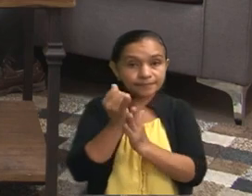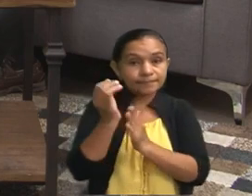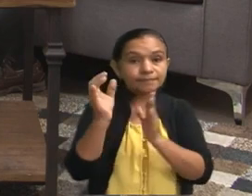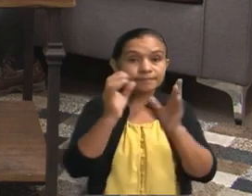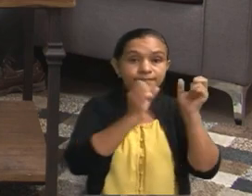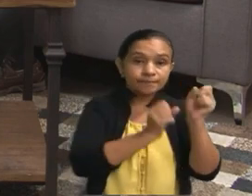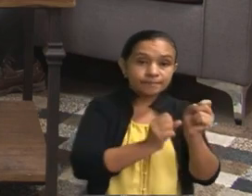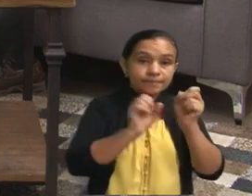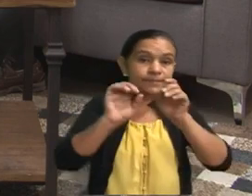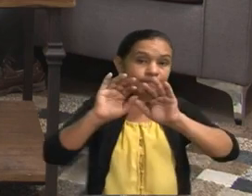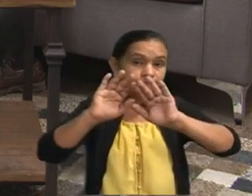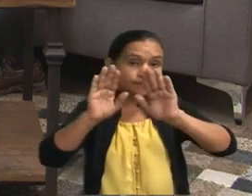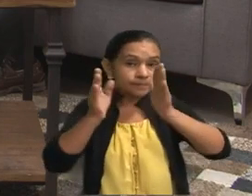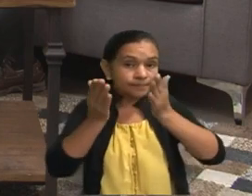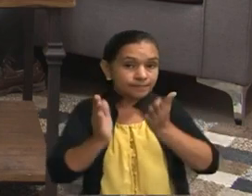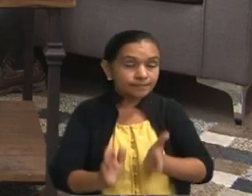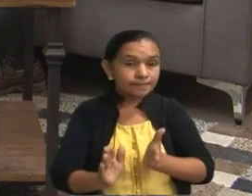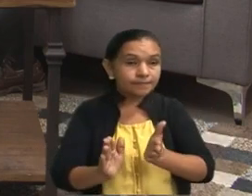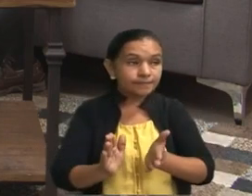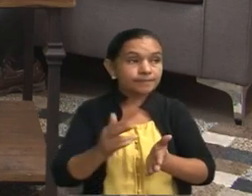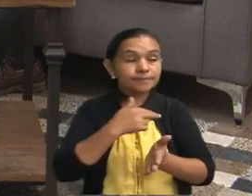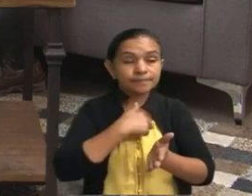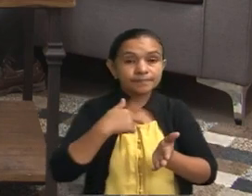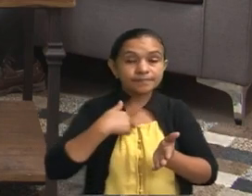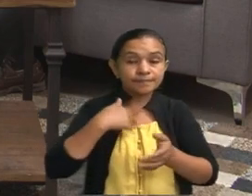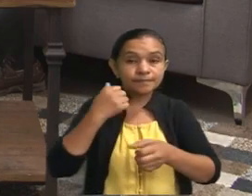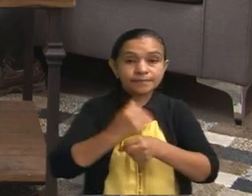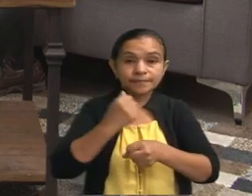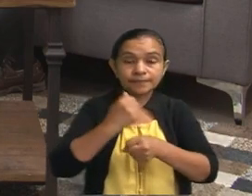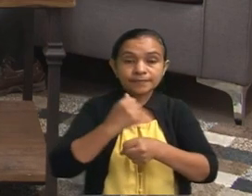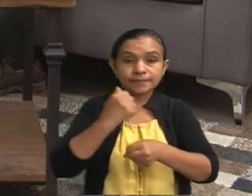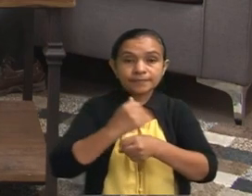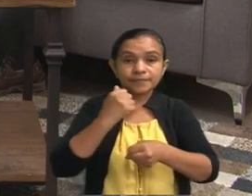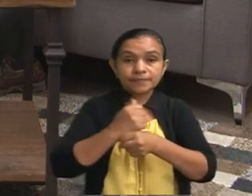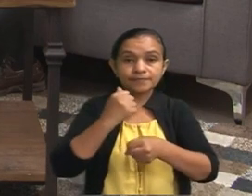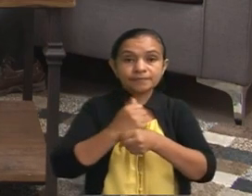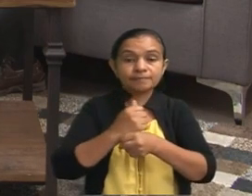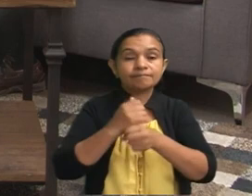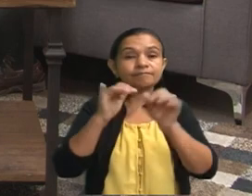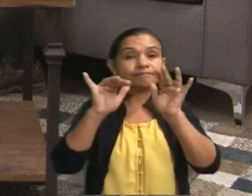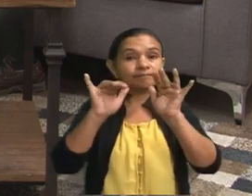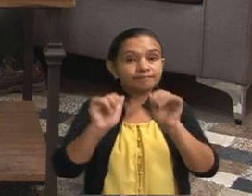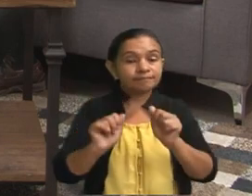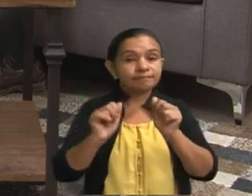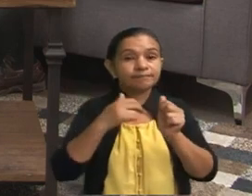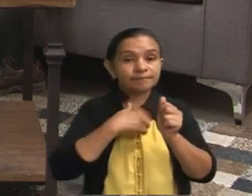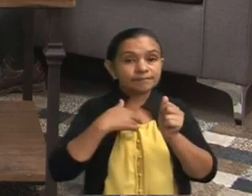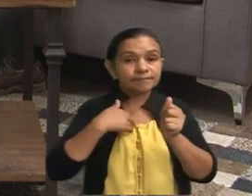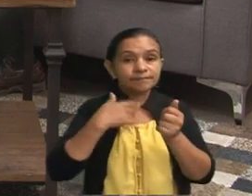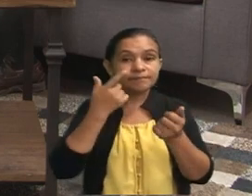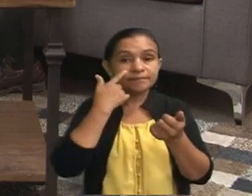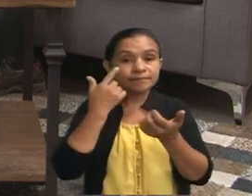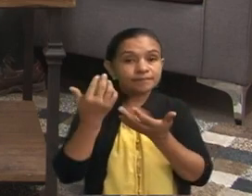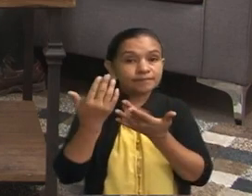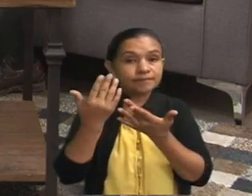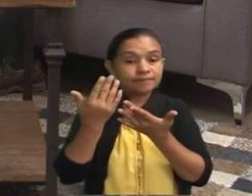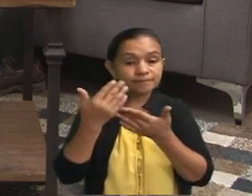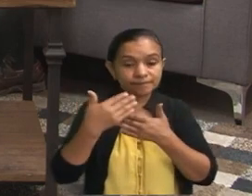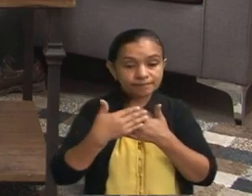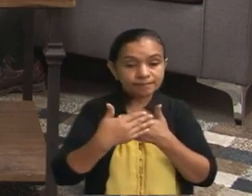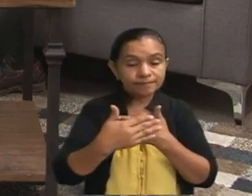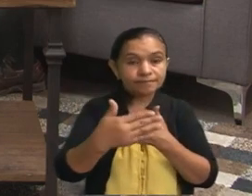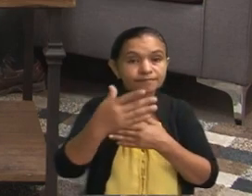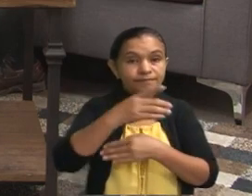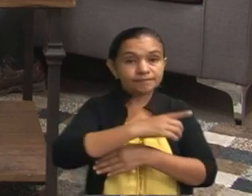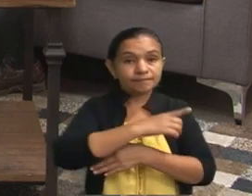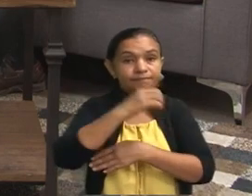científicas y de protección civil. Entonces ya tenían y tienen la información. En los últimos días